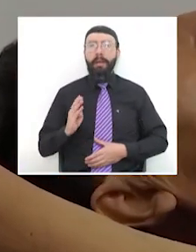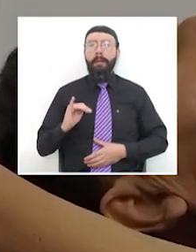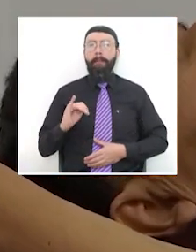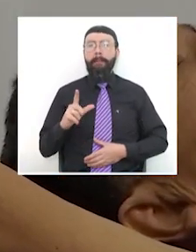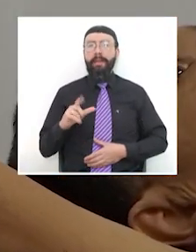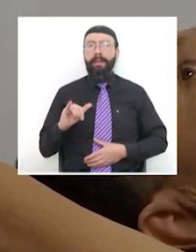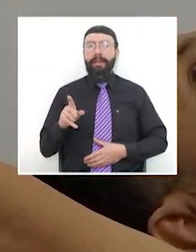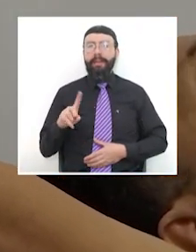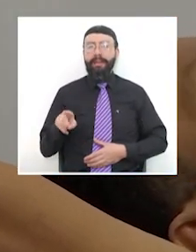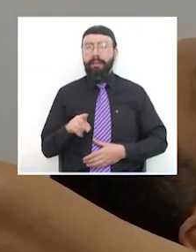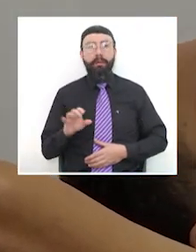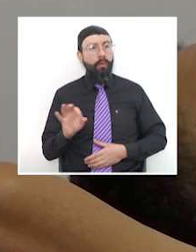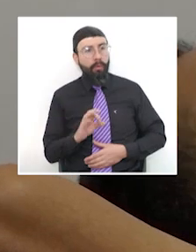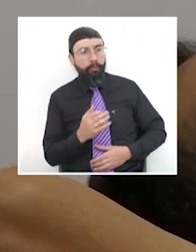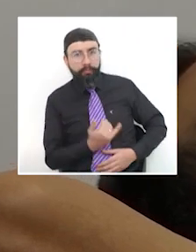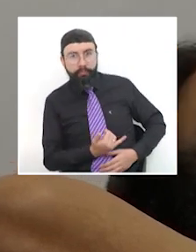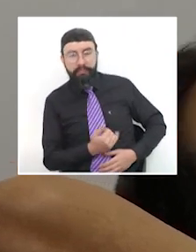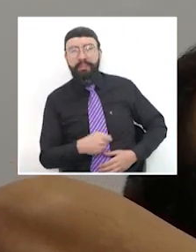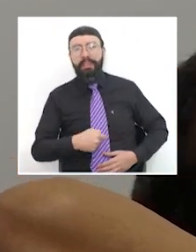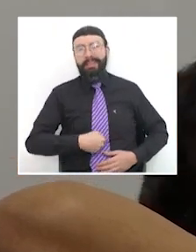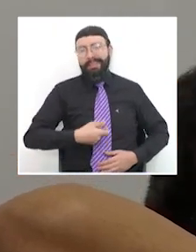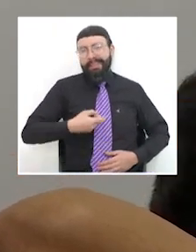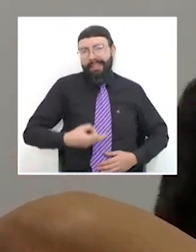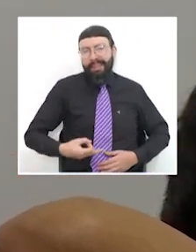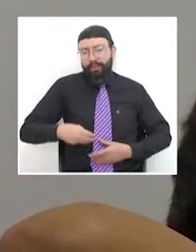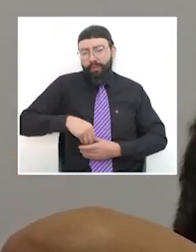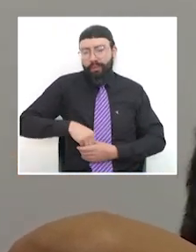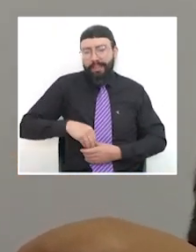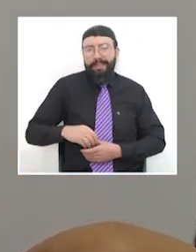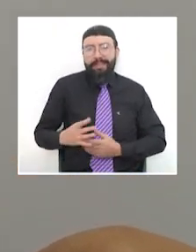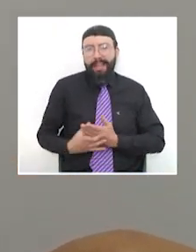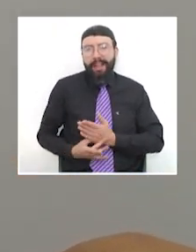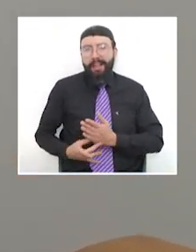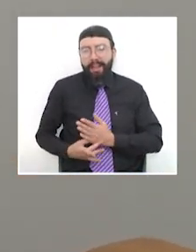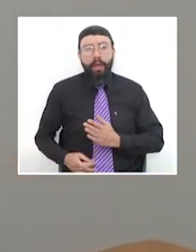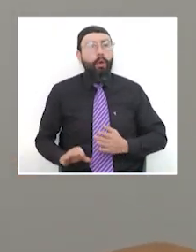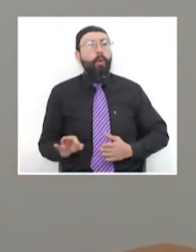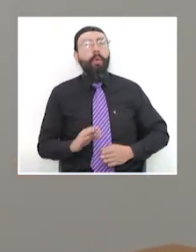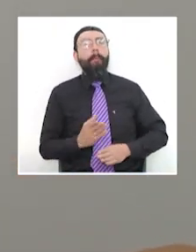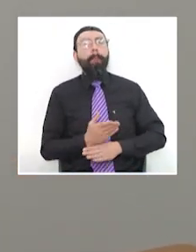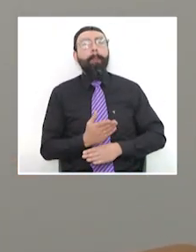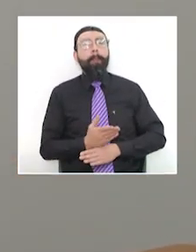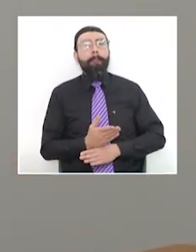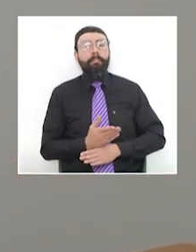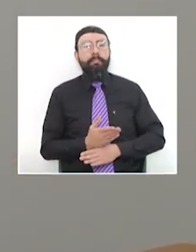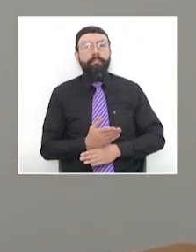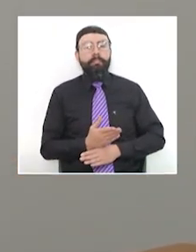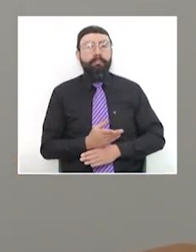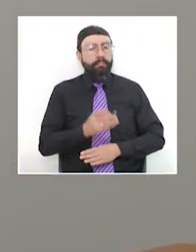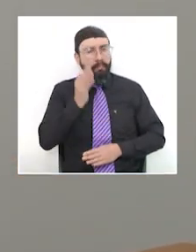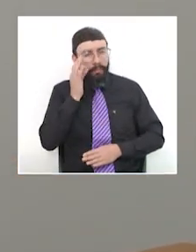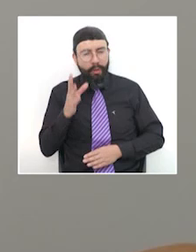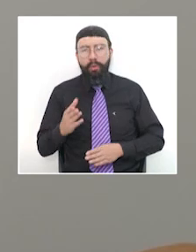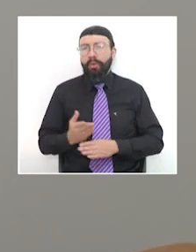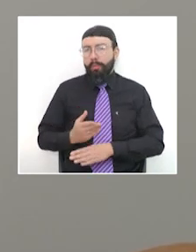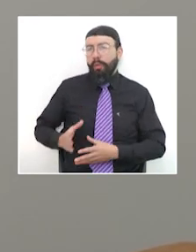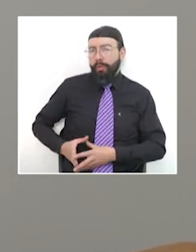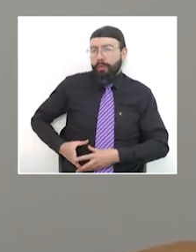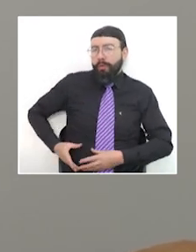casos vemos también que hay cálculos biliares o problemas ya de alteraciones